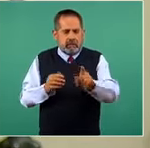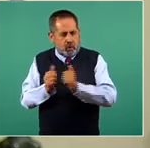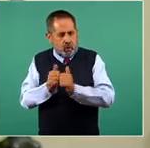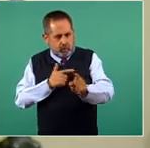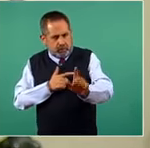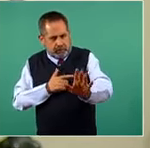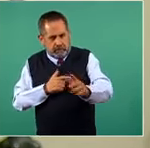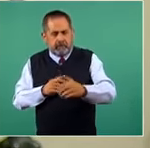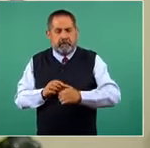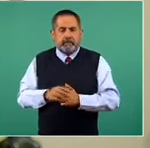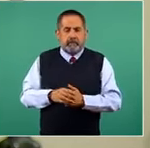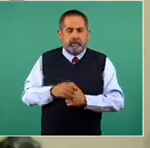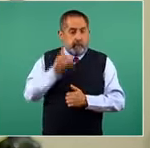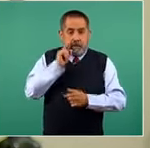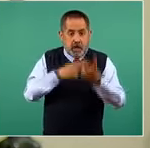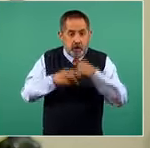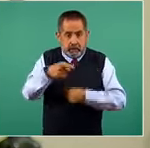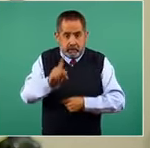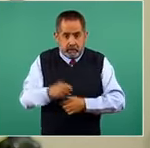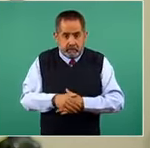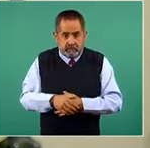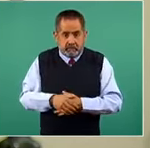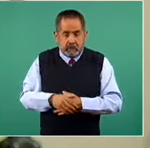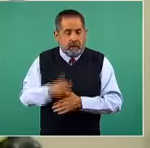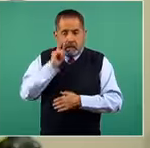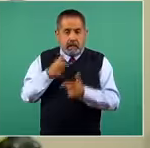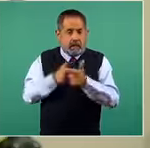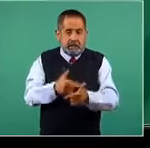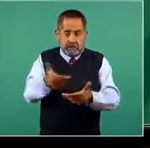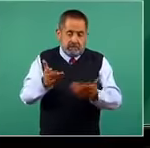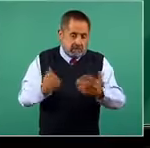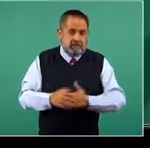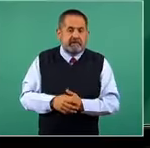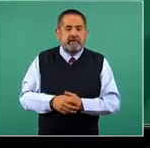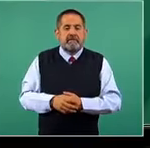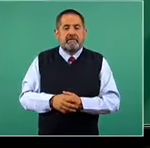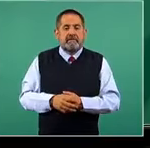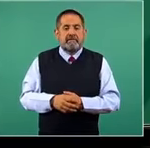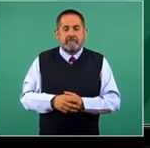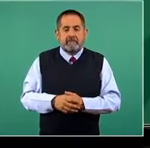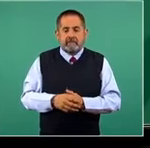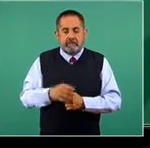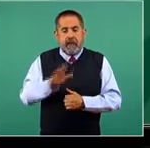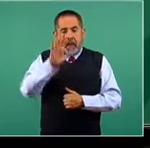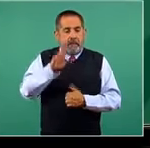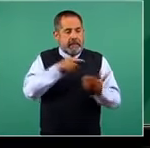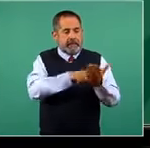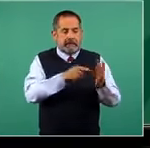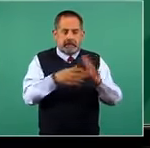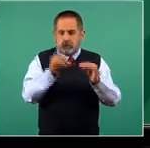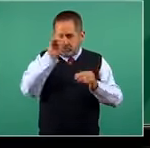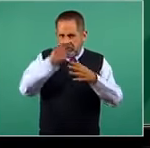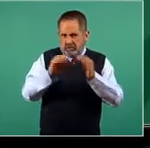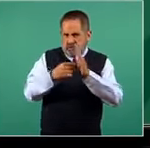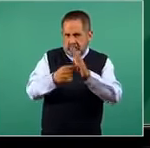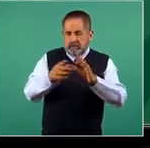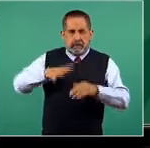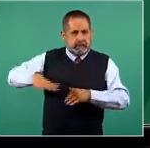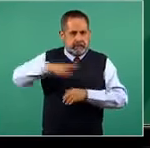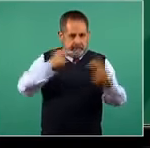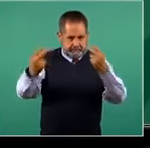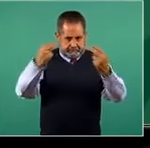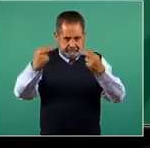¿No va a volver mañana? Seguimos mañana. Entonces, pareciera sugerir, lo que quiero es poner en contexto para quienes